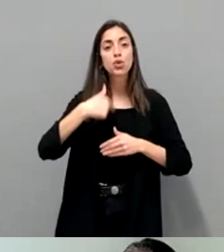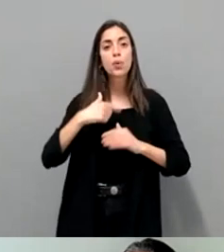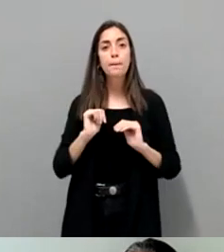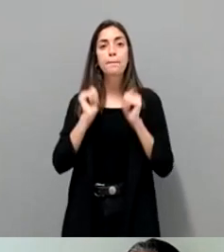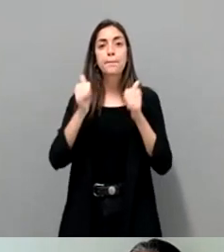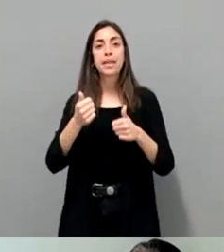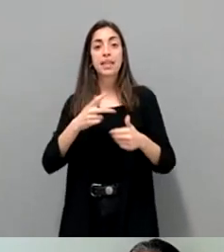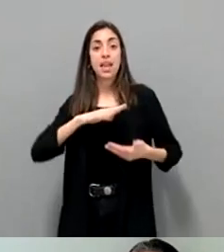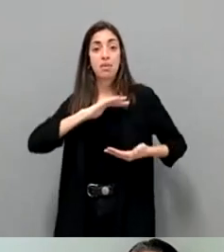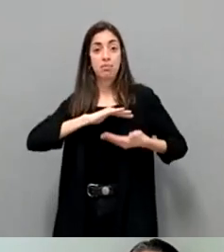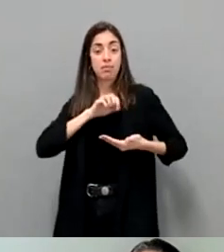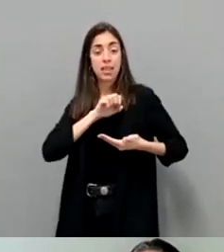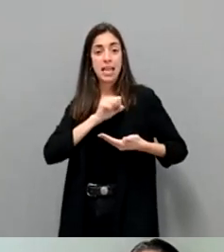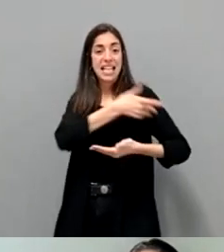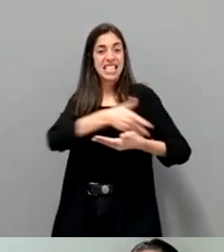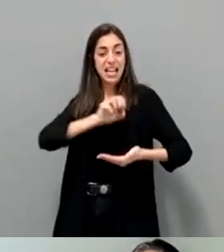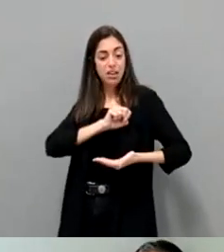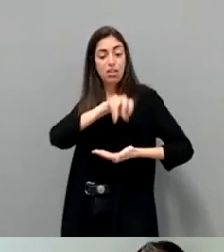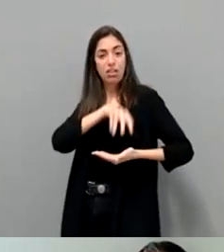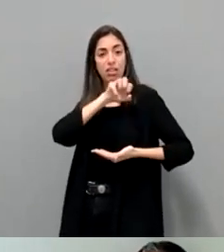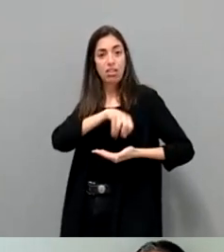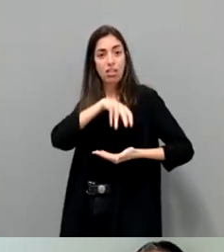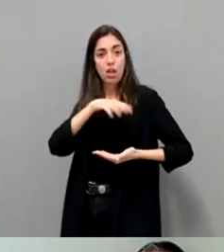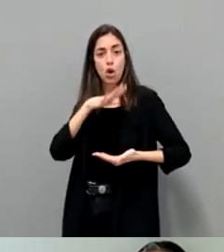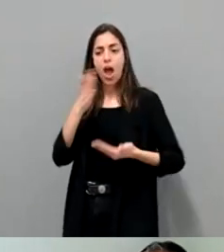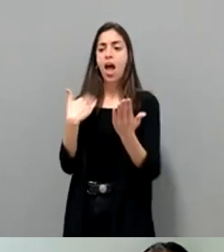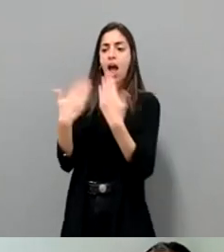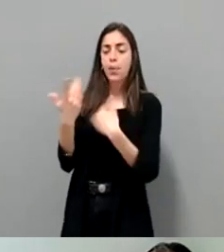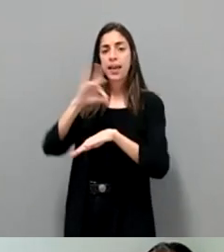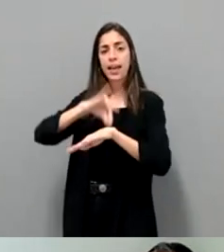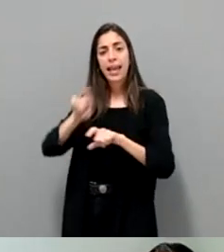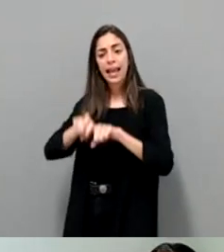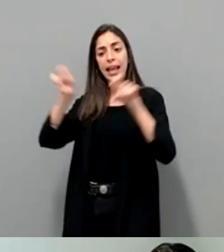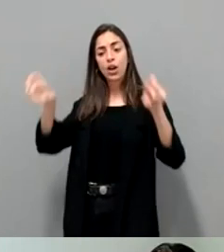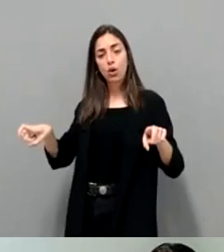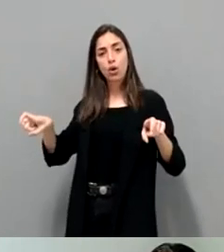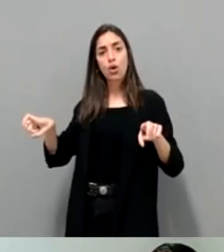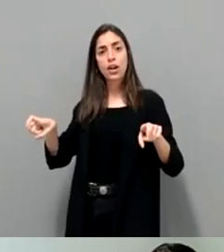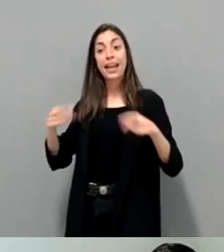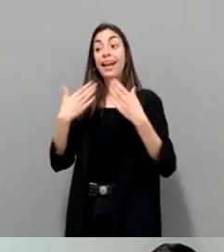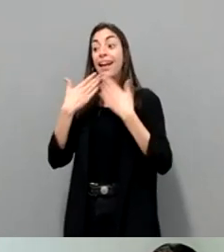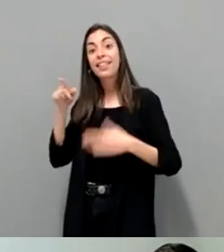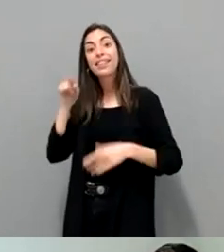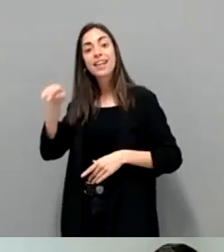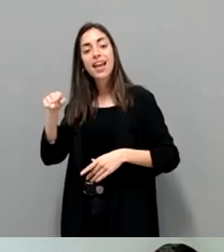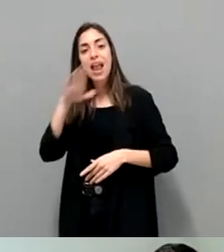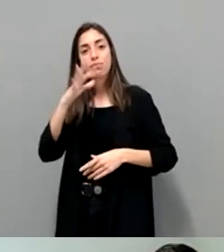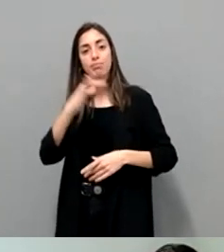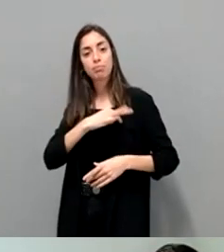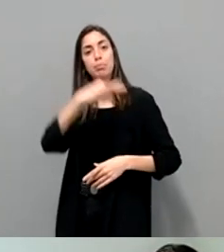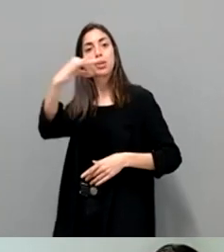pezón. Hablé con mi ginecólogo y gracias a él me hicieron una biopsia.